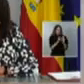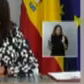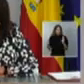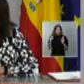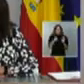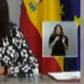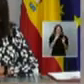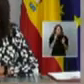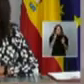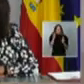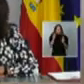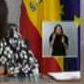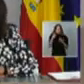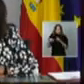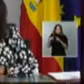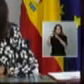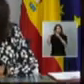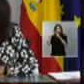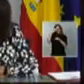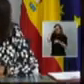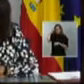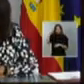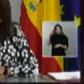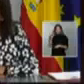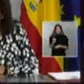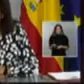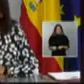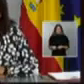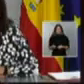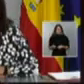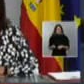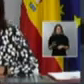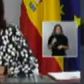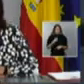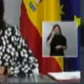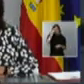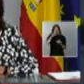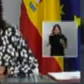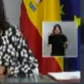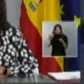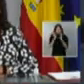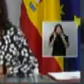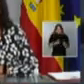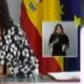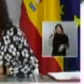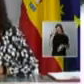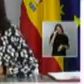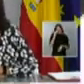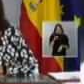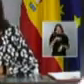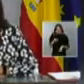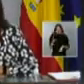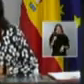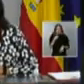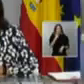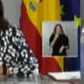verano, menos caliente la calefacción en invierno y también reducir el uso del coche, que lo compartamos, que utilicemos el transporte público